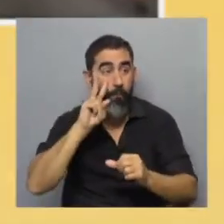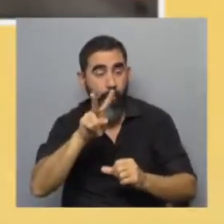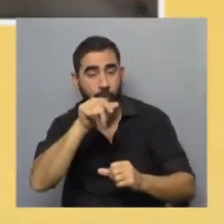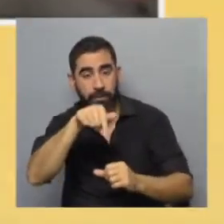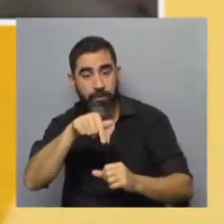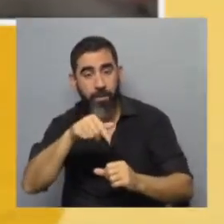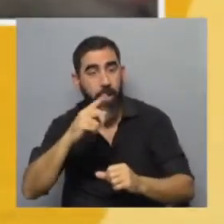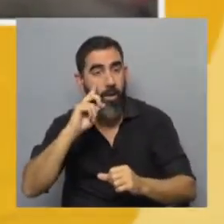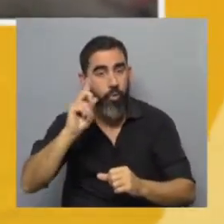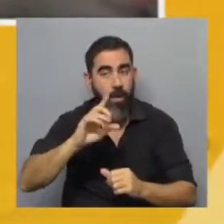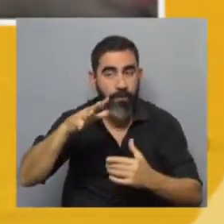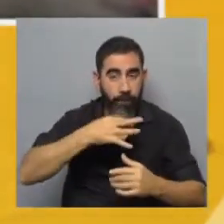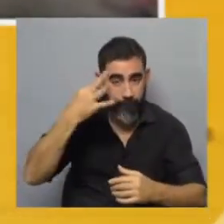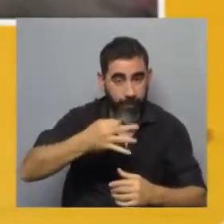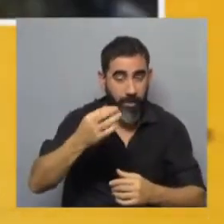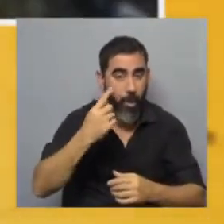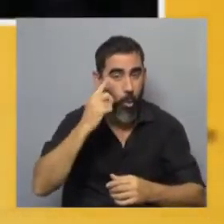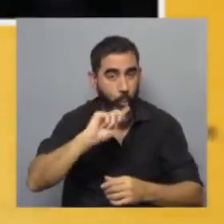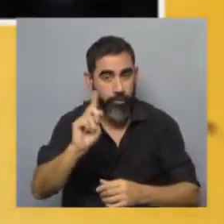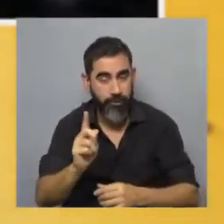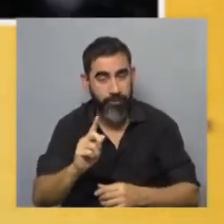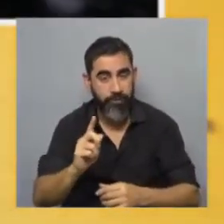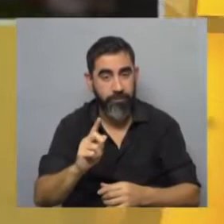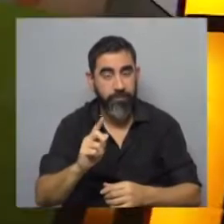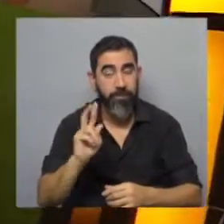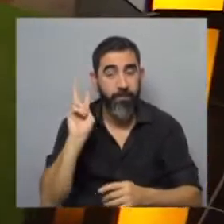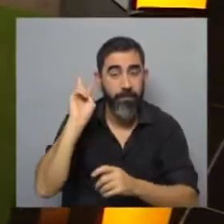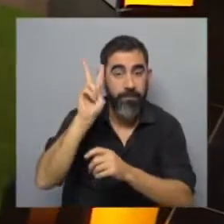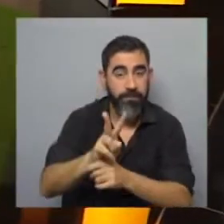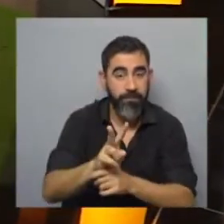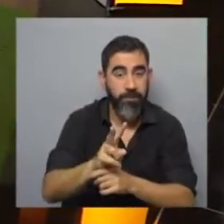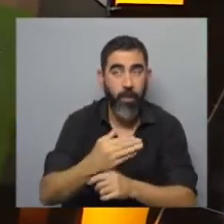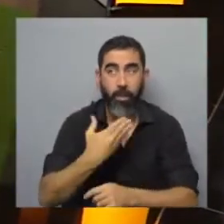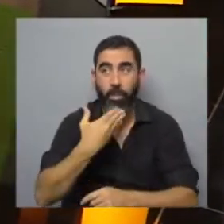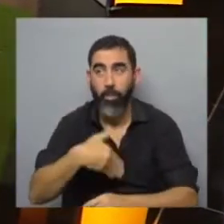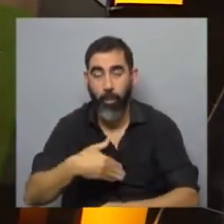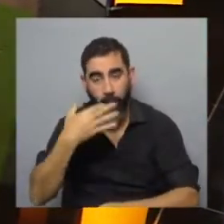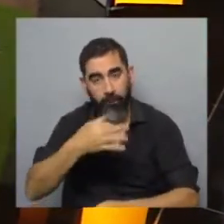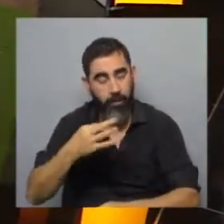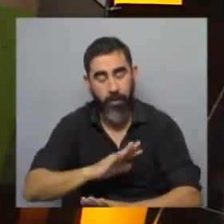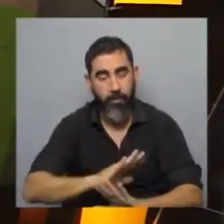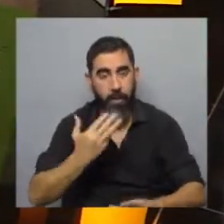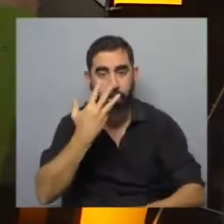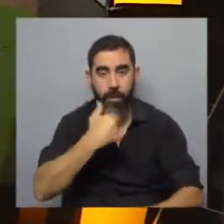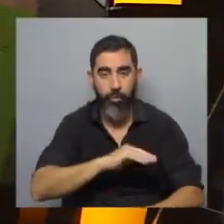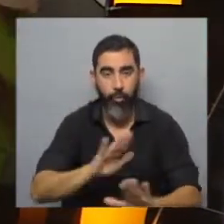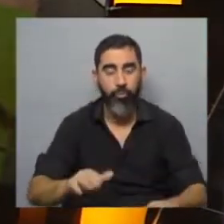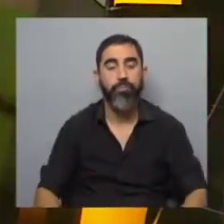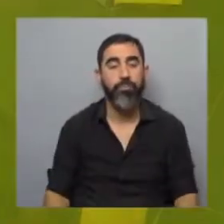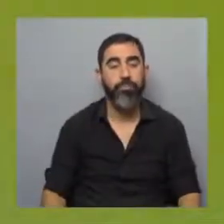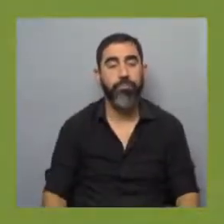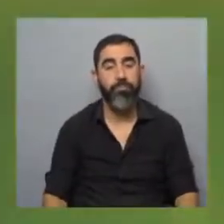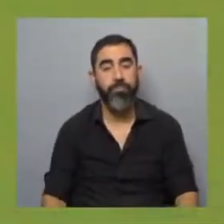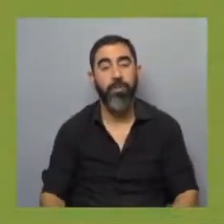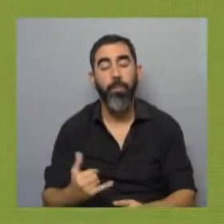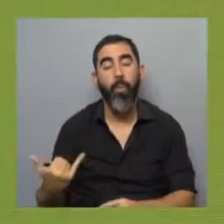no habían tenido la oportunidad, como decías tú, Gustavo, de ir al planetario y bueno, y quedaron fascinados con lo que veían. Y bueno, nos cuenta un